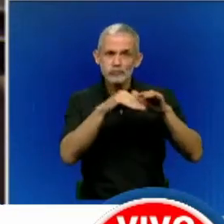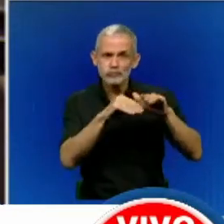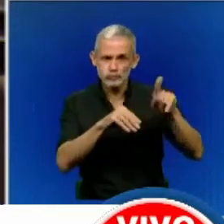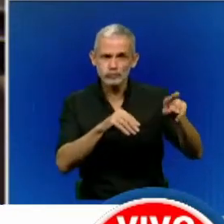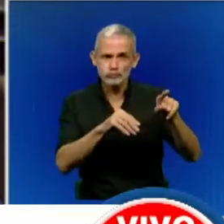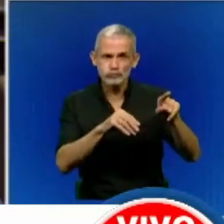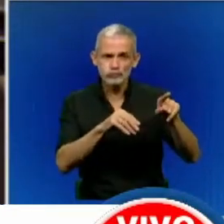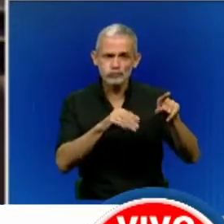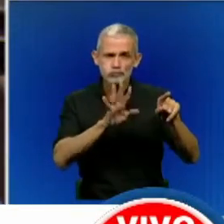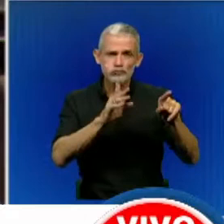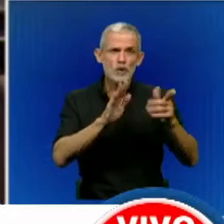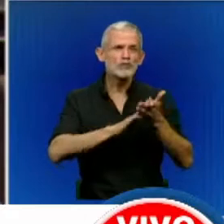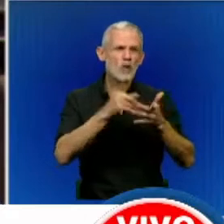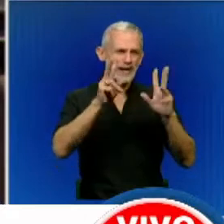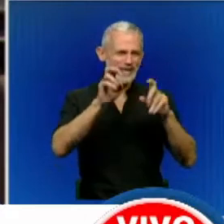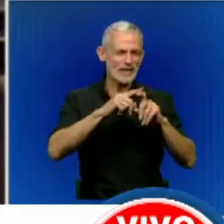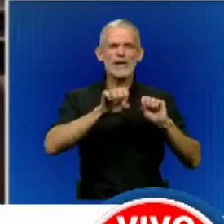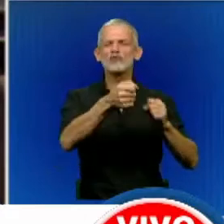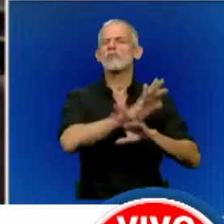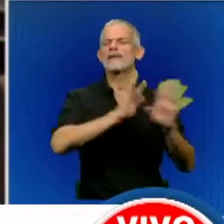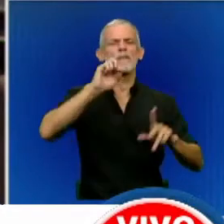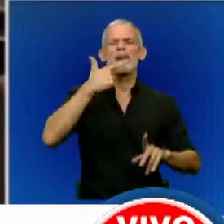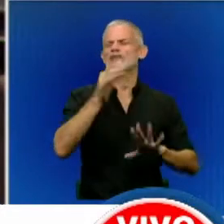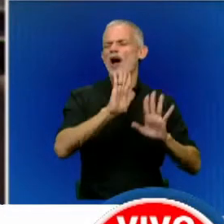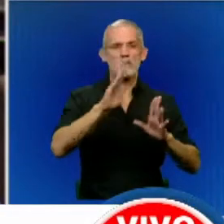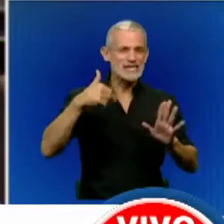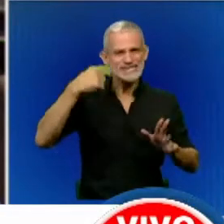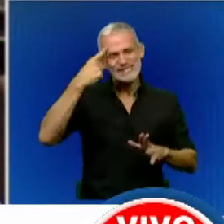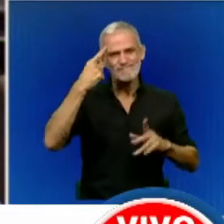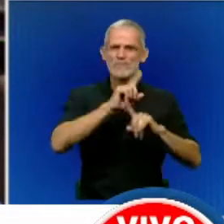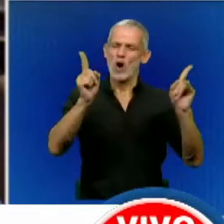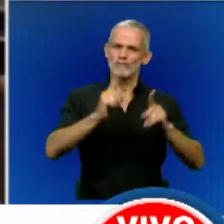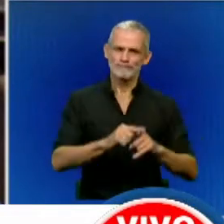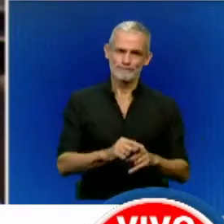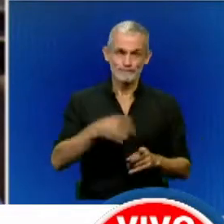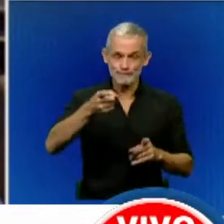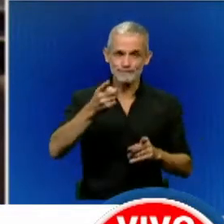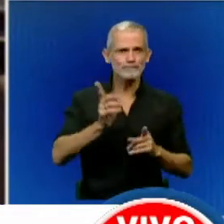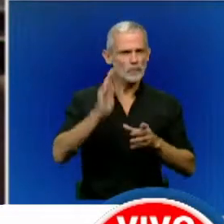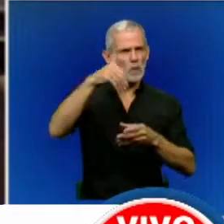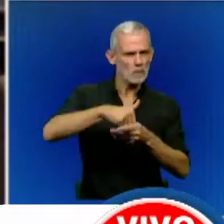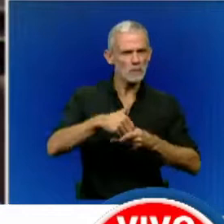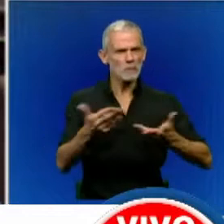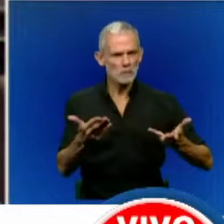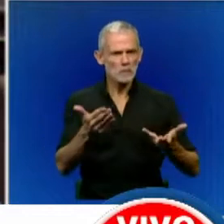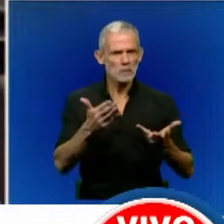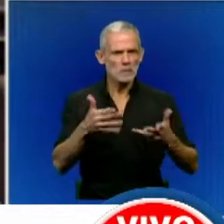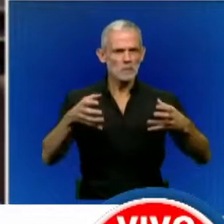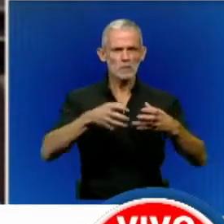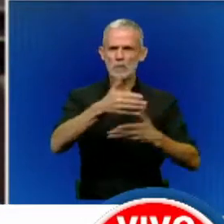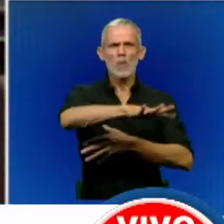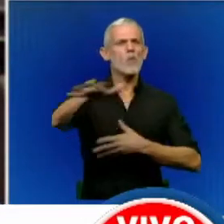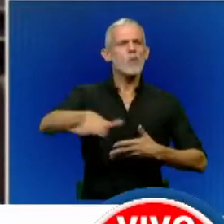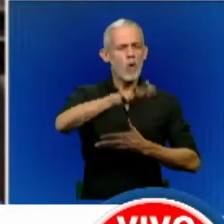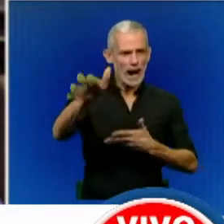parlamentario en ese sentido. Nos parecía incorrecto limitar una instancia de participación en donde el cuerpo electoral, el